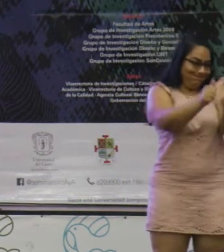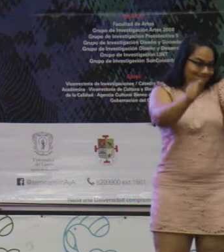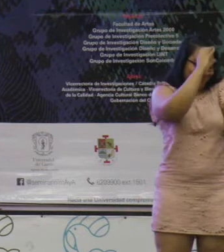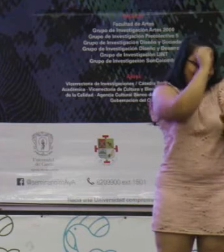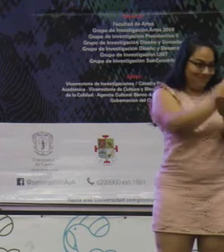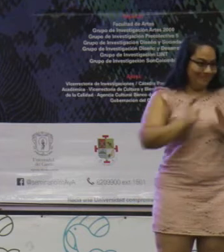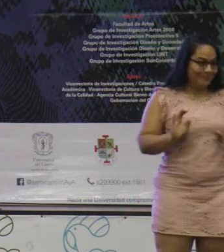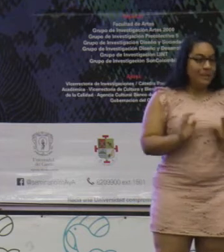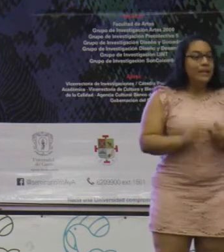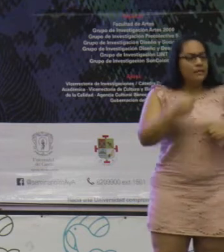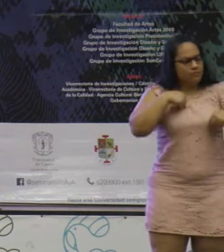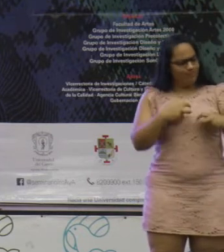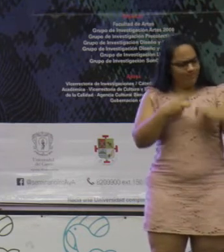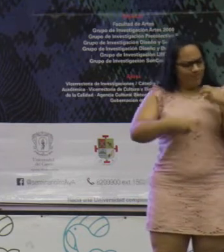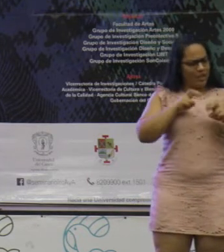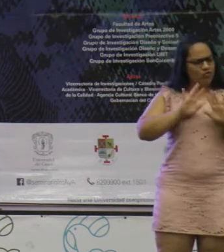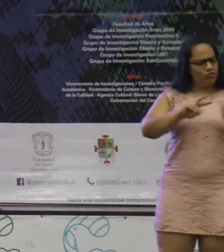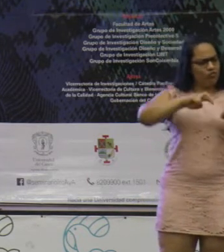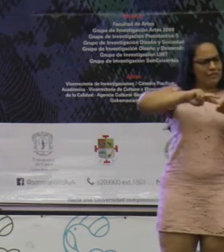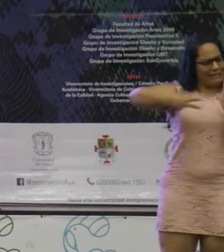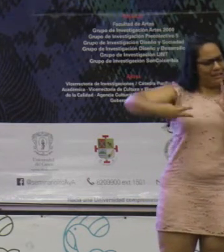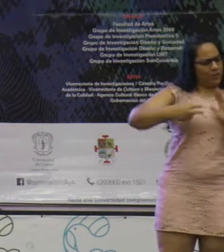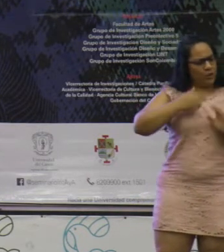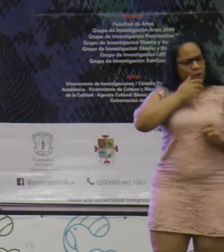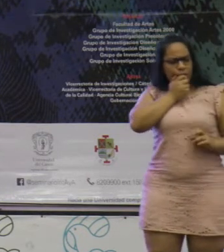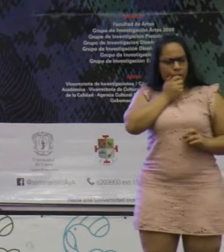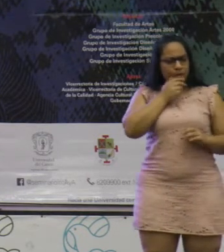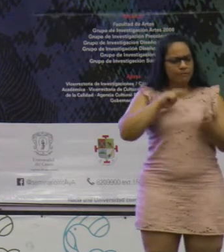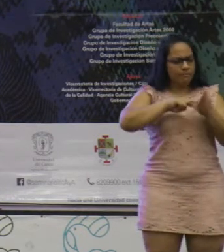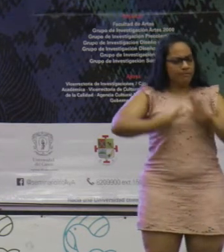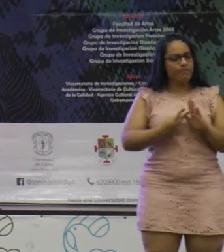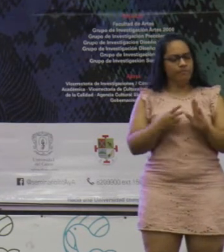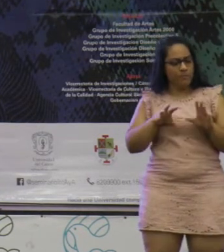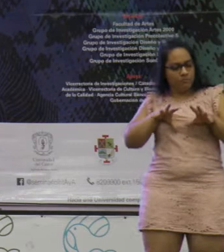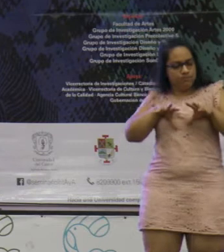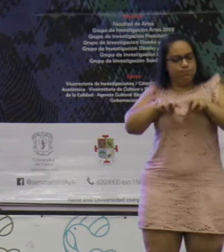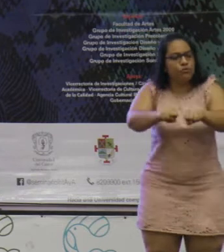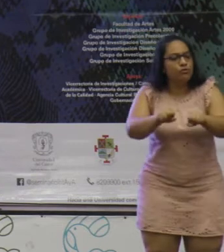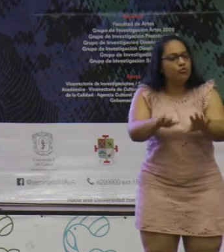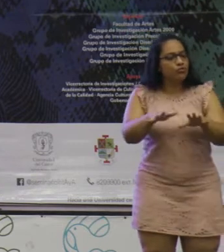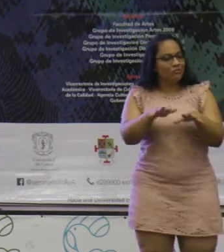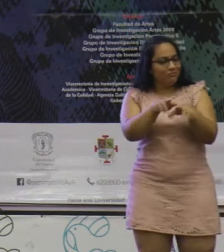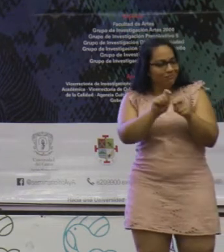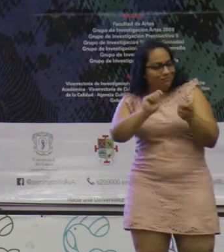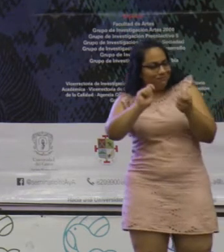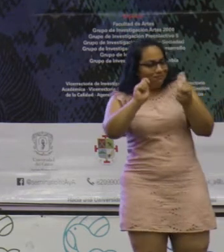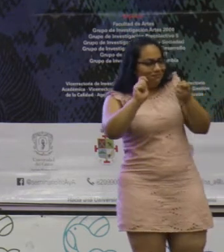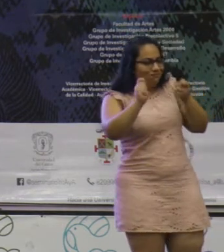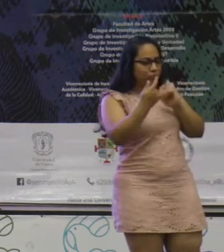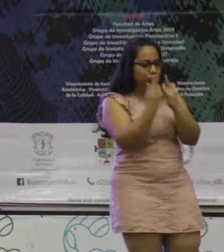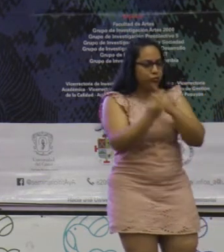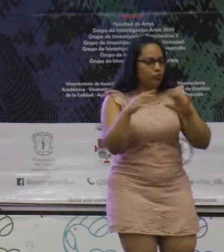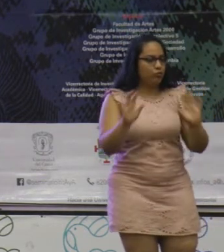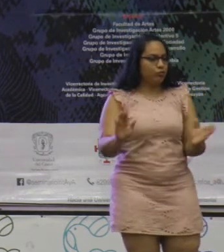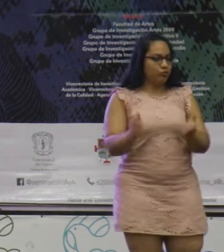que nos alejamos mucho del problema de lo técnico y entendemos que lo técnico alcanza y toma una dimensión más interesante, ¿vale? El